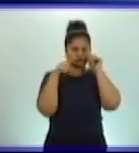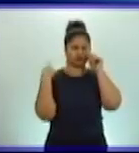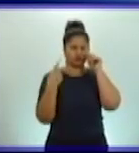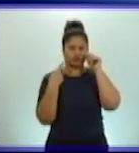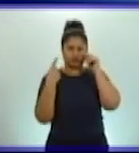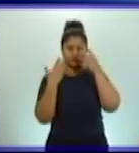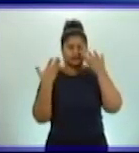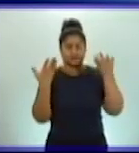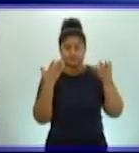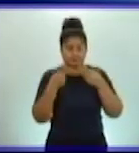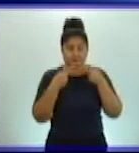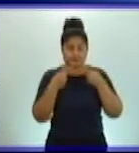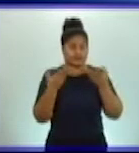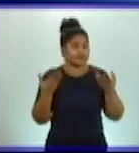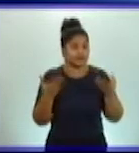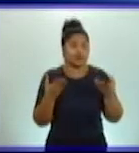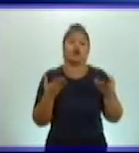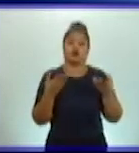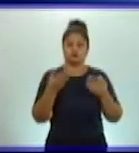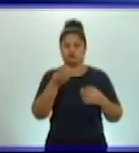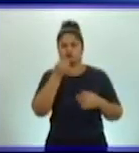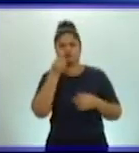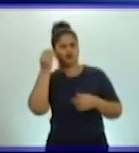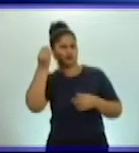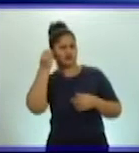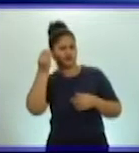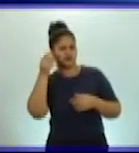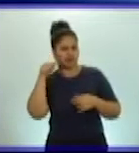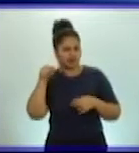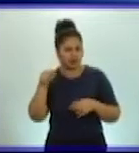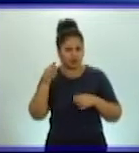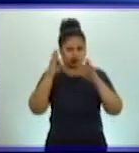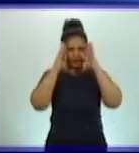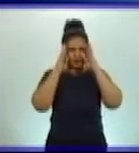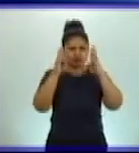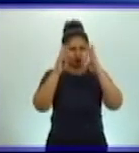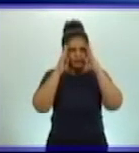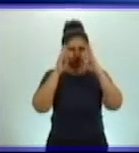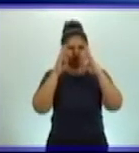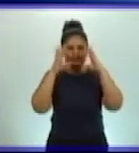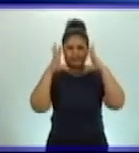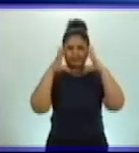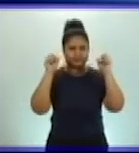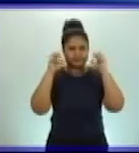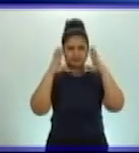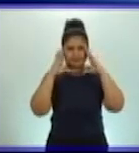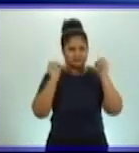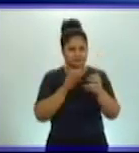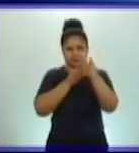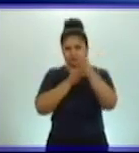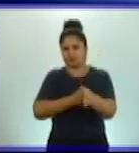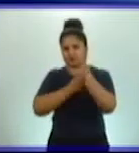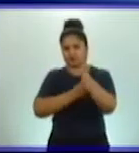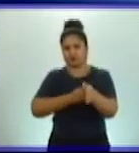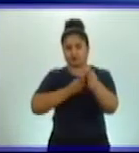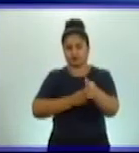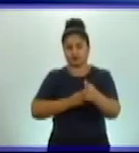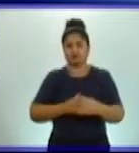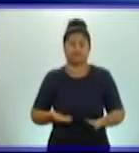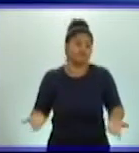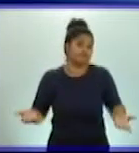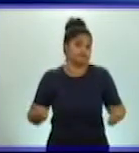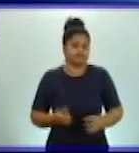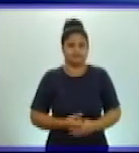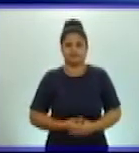que se concentraran los indios de Latinoamérica, esos criollos que iban creciendo en estas tierras. No, ¿por qué